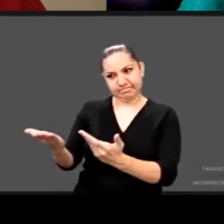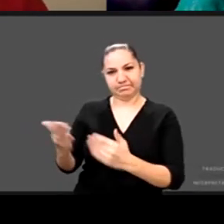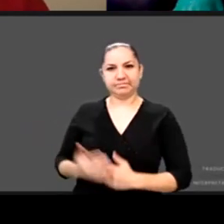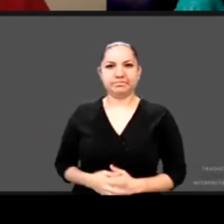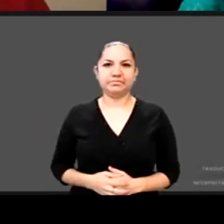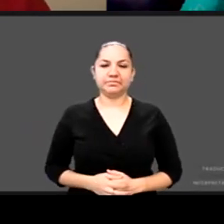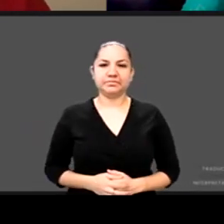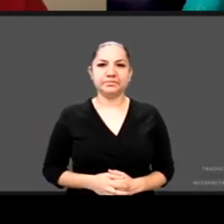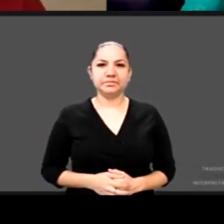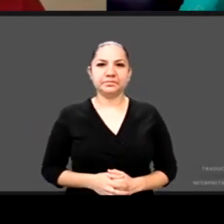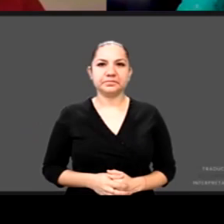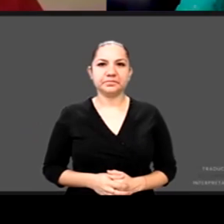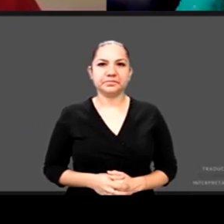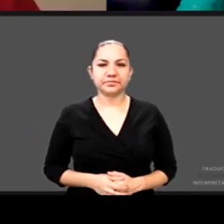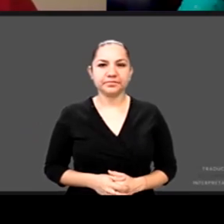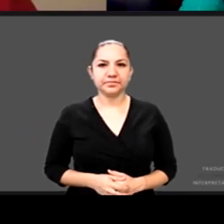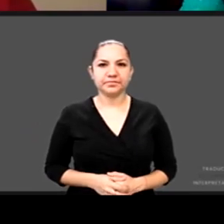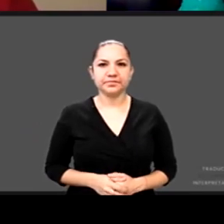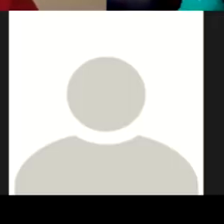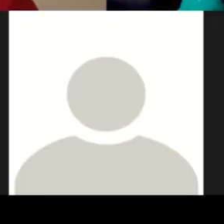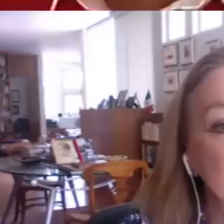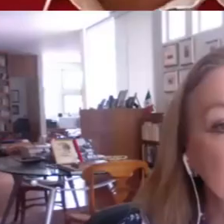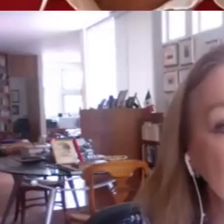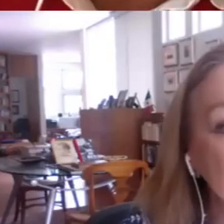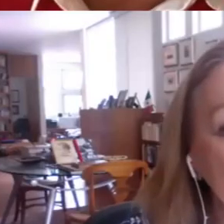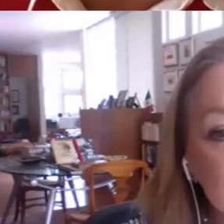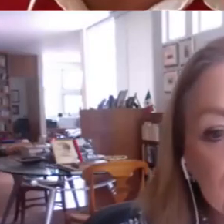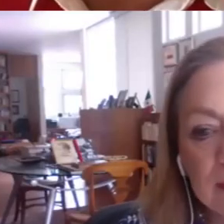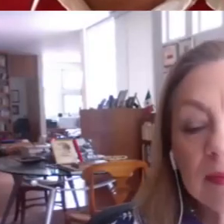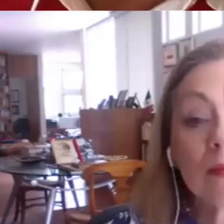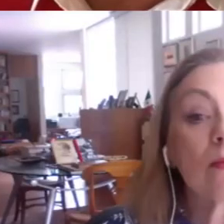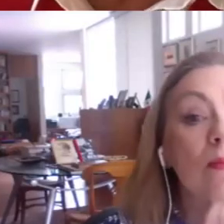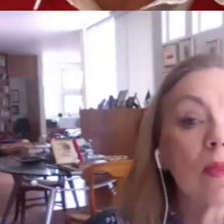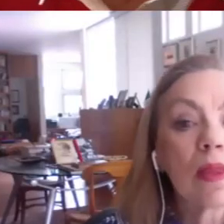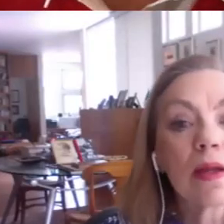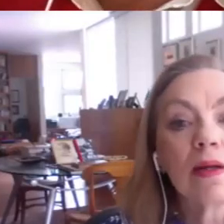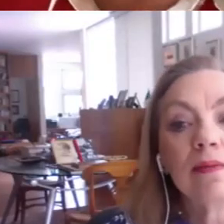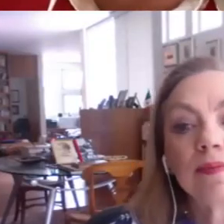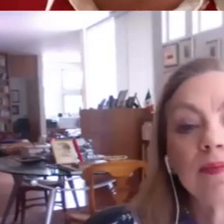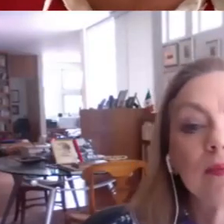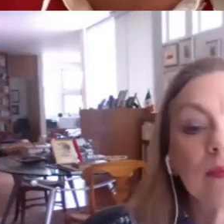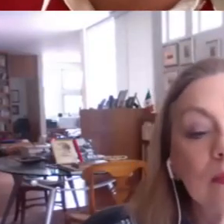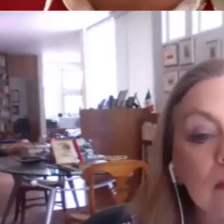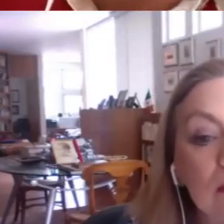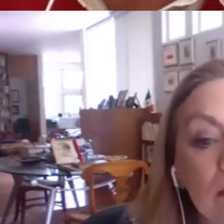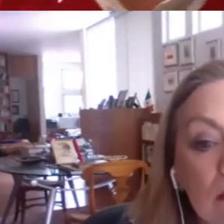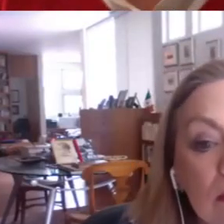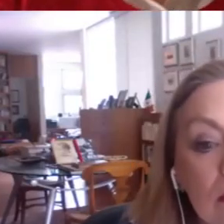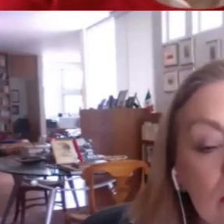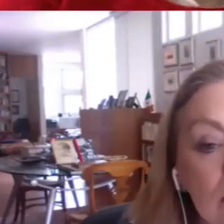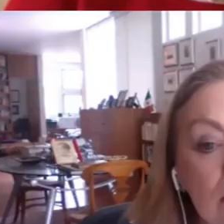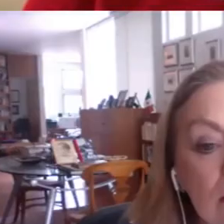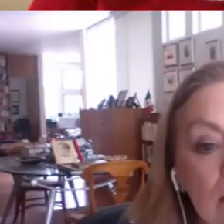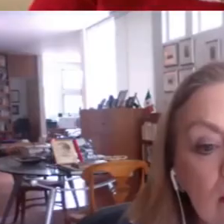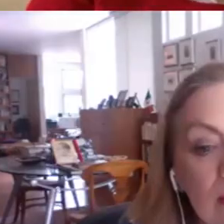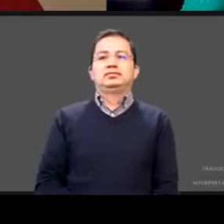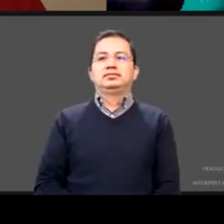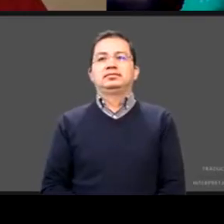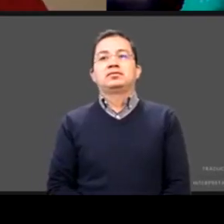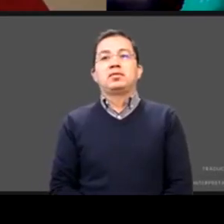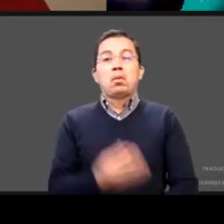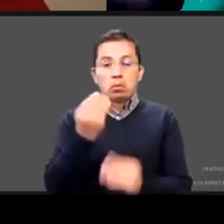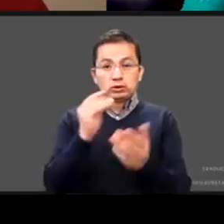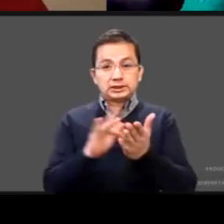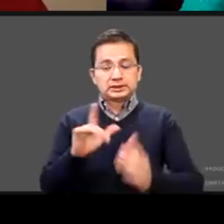muchas gracias elisa gracias de verdad muy importante lo que nos dices cedemos la palabra a Malena a Malena de la luz